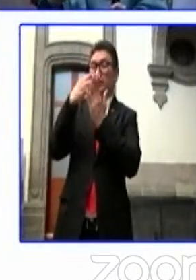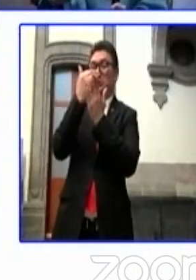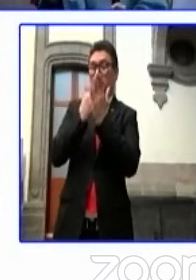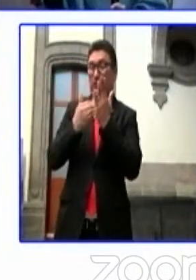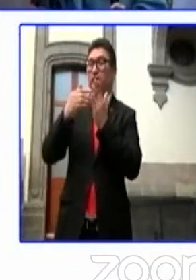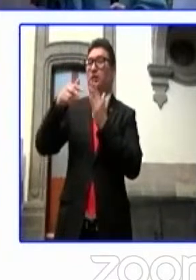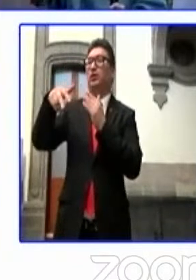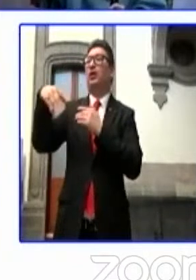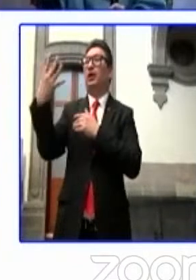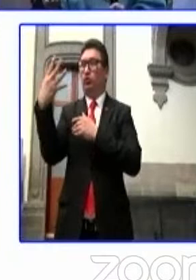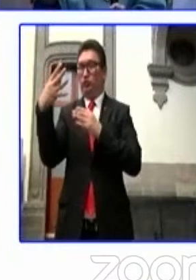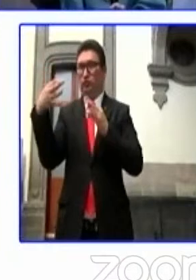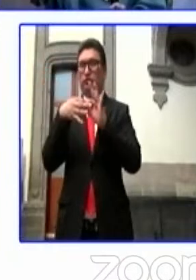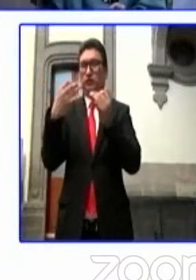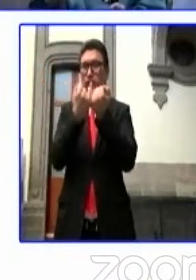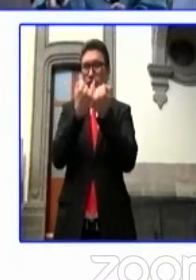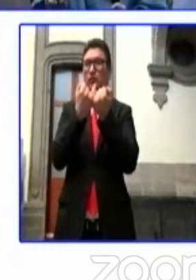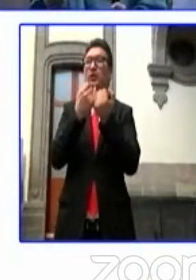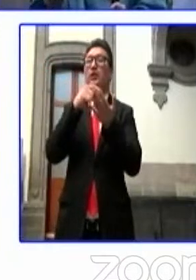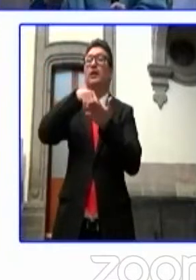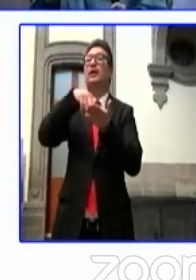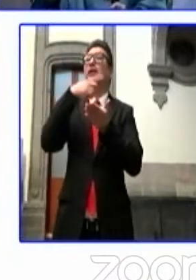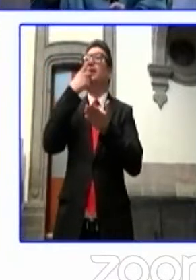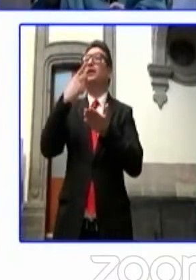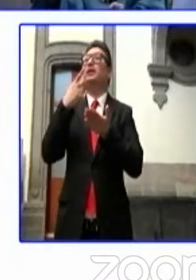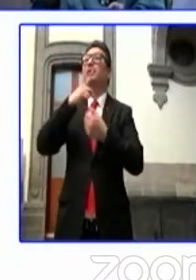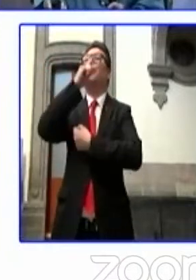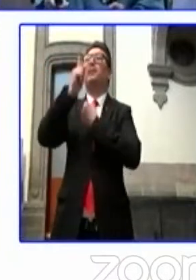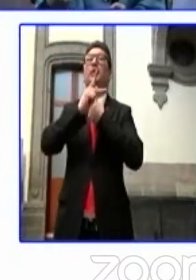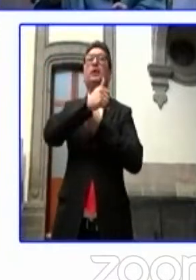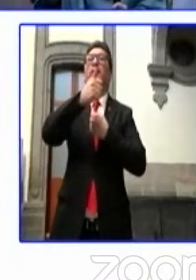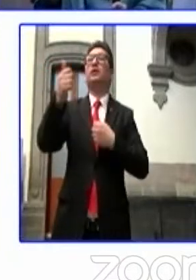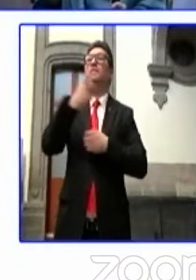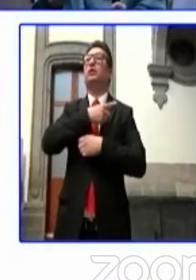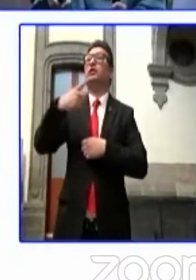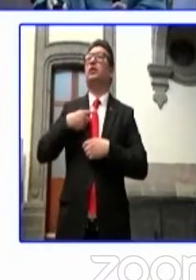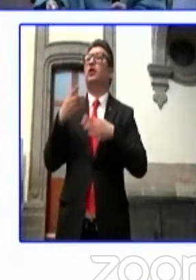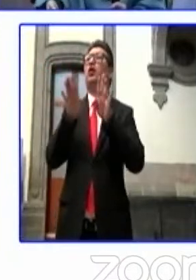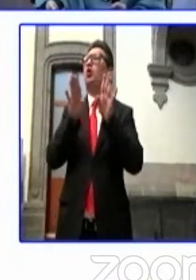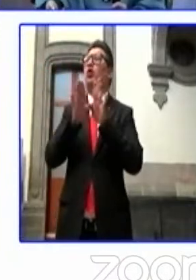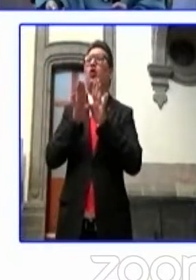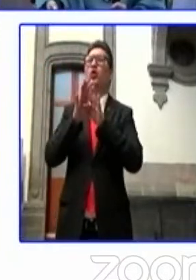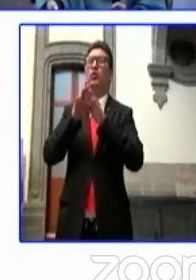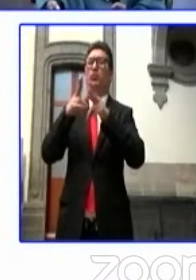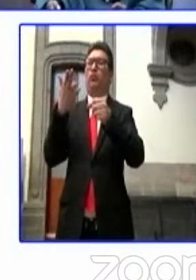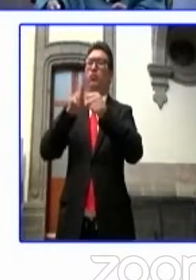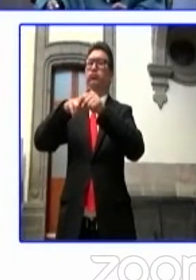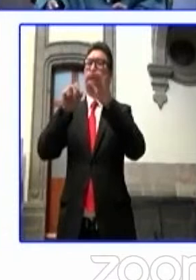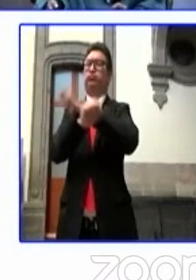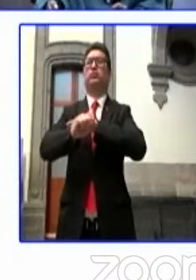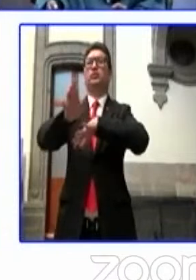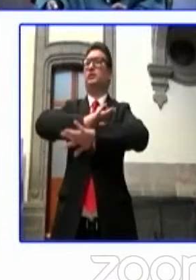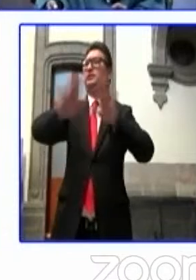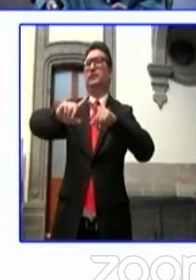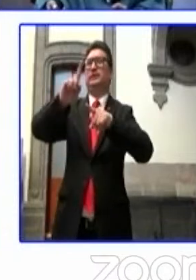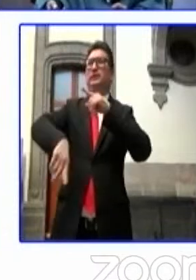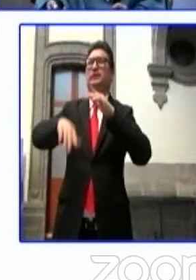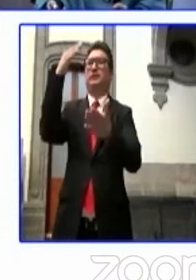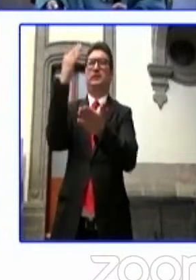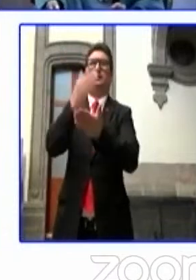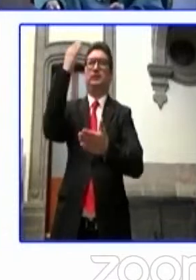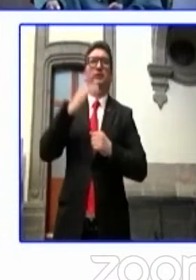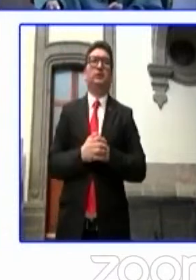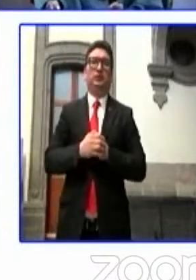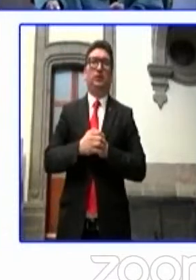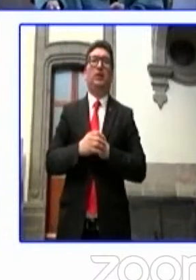14, y nos habla del deber de los estados de poner fin a la institucionalización. Es decir, no es una